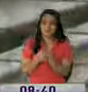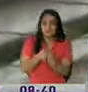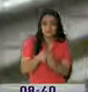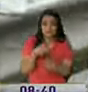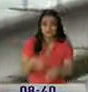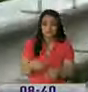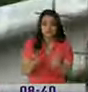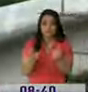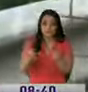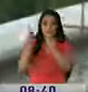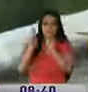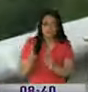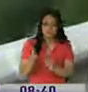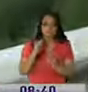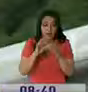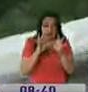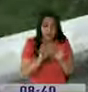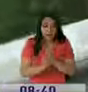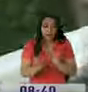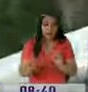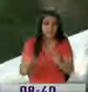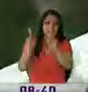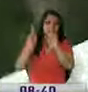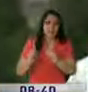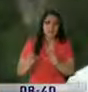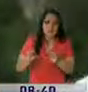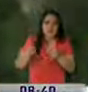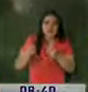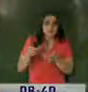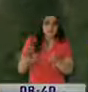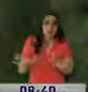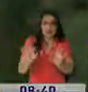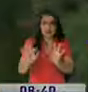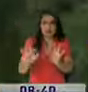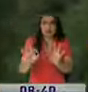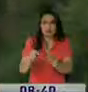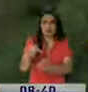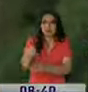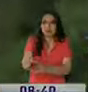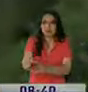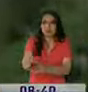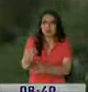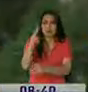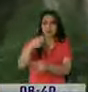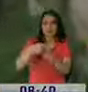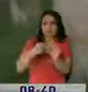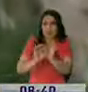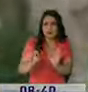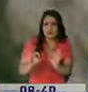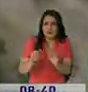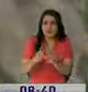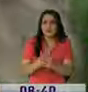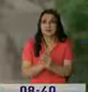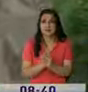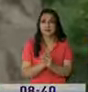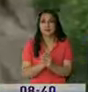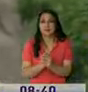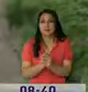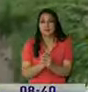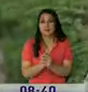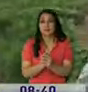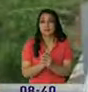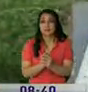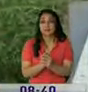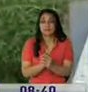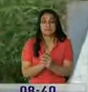decir, si es que no hay mayor modificación, podríamos tener habilitado ese puente Bailey en aproximadamente 2 meses. Y